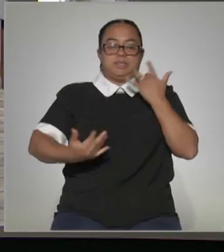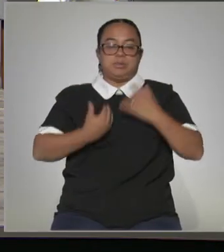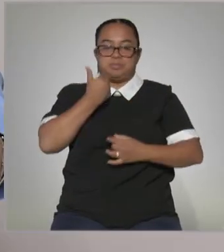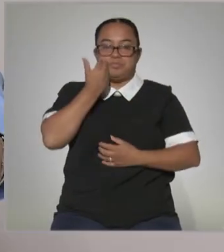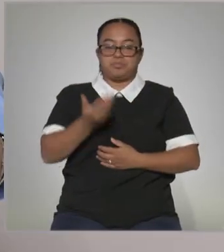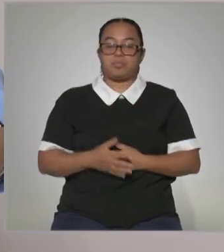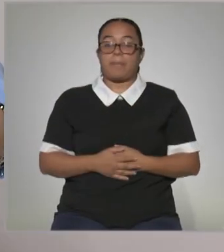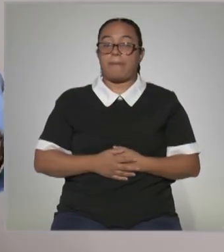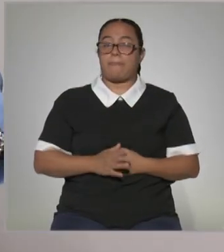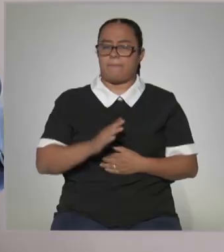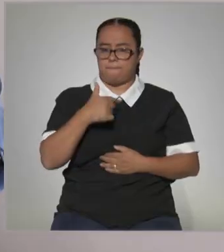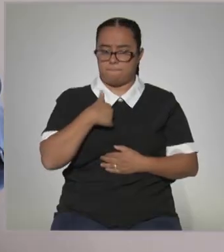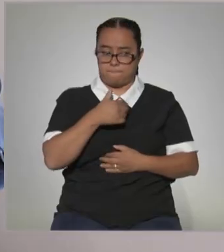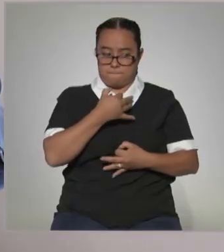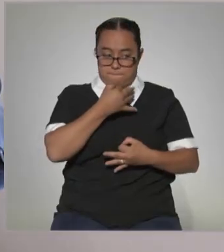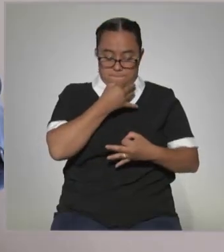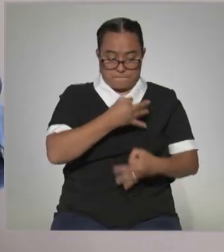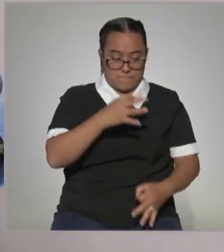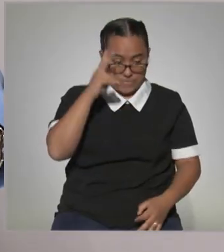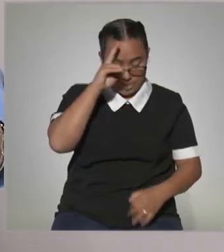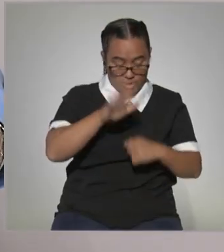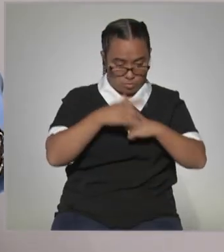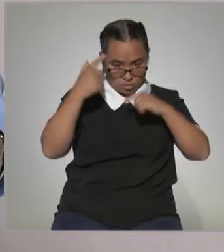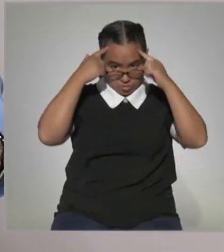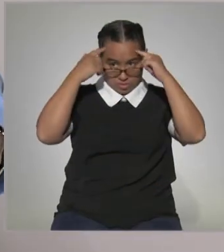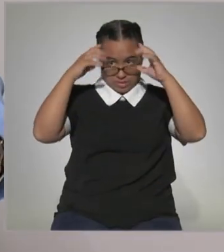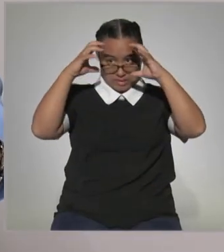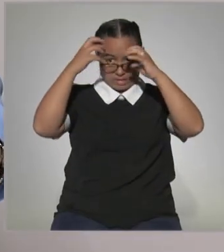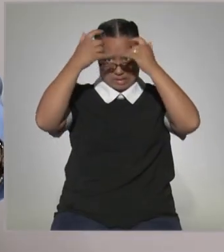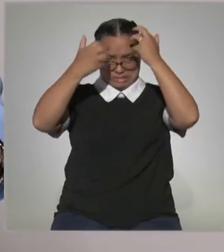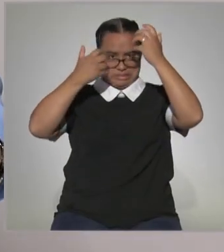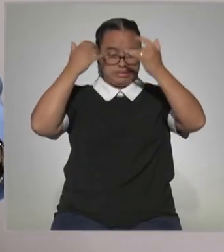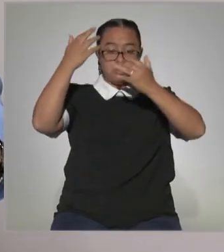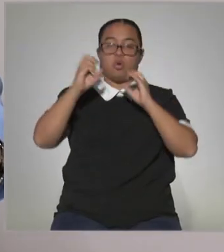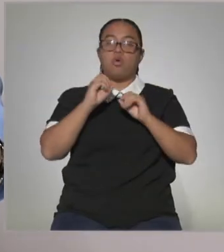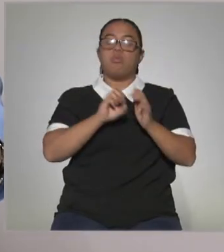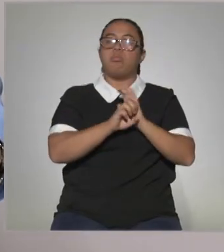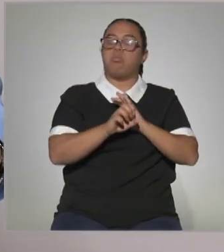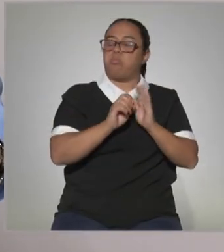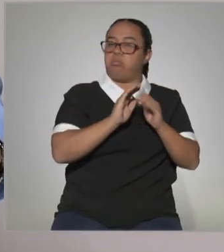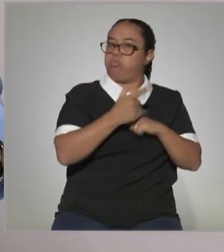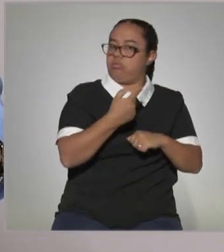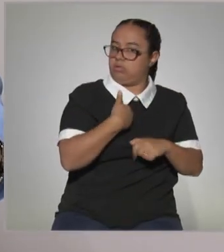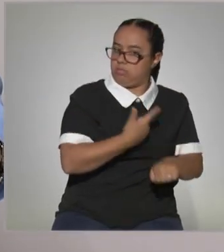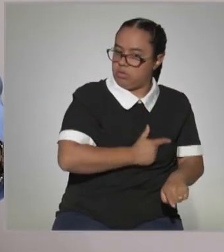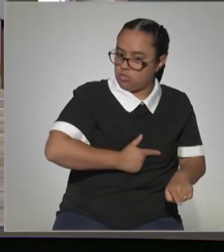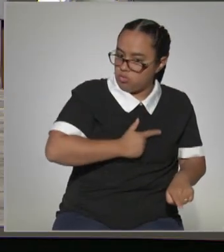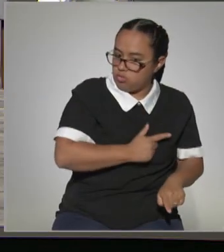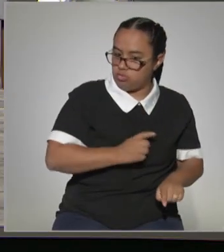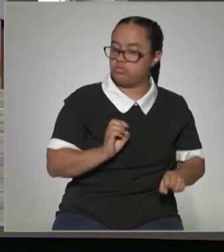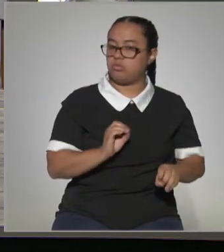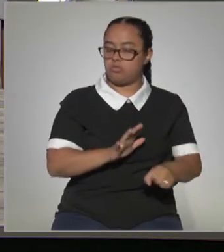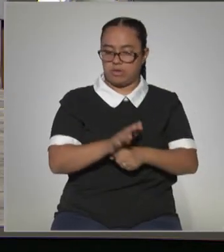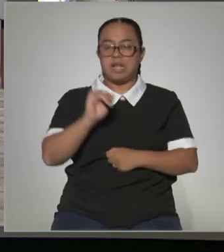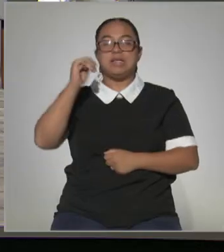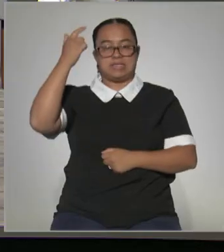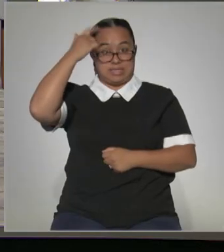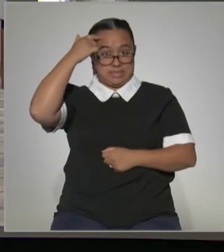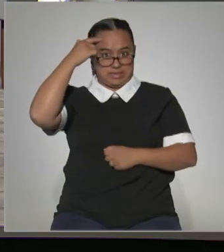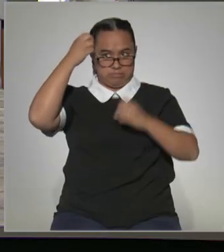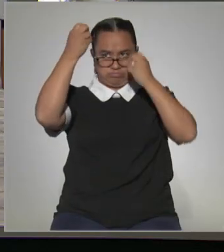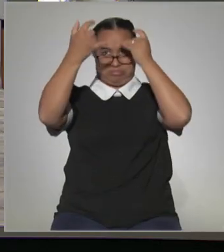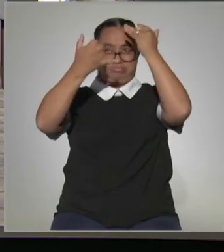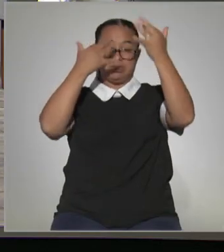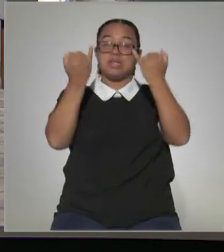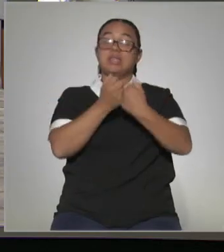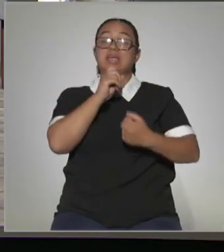vuelve adicta porque pasa por esa zona del cerebro o porque lo que siento es agradable? Pasa por esa zona del cerebro y es agradable,